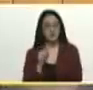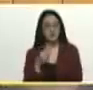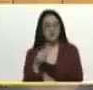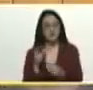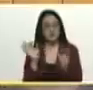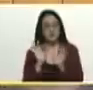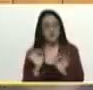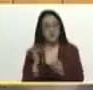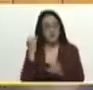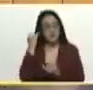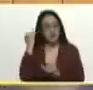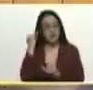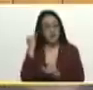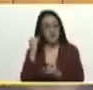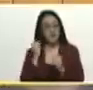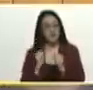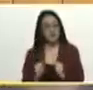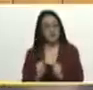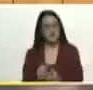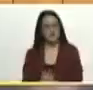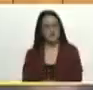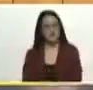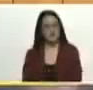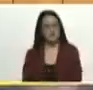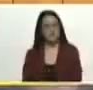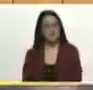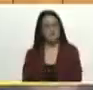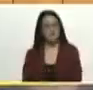modelo ideológico extremista.